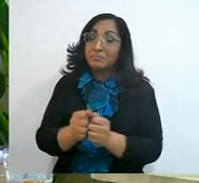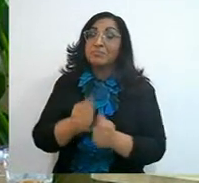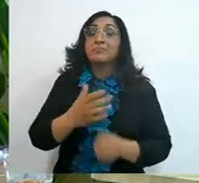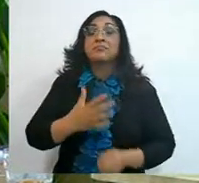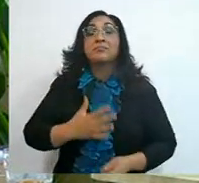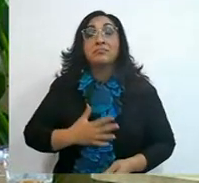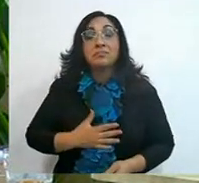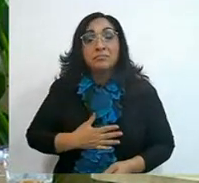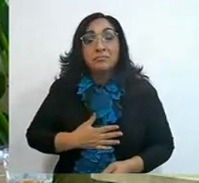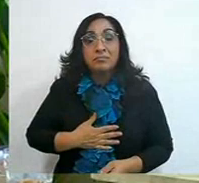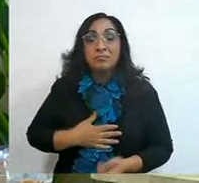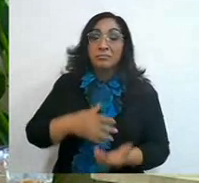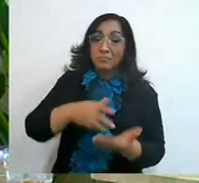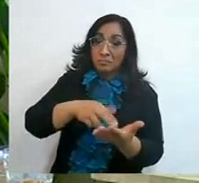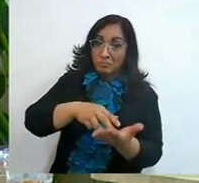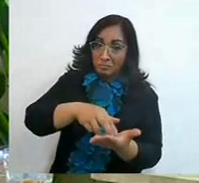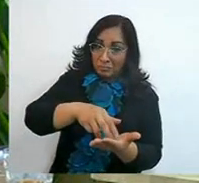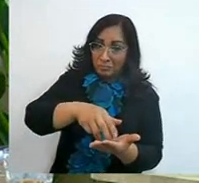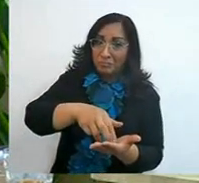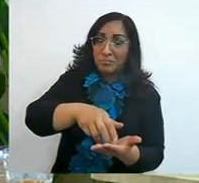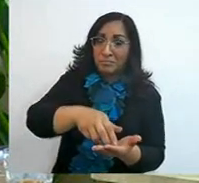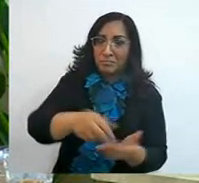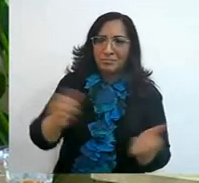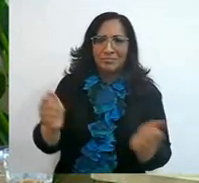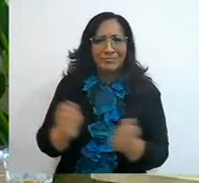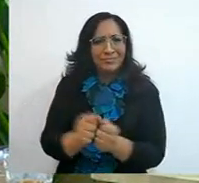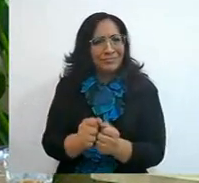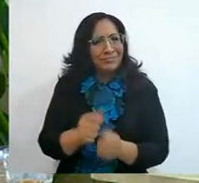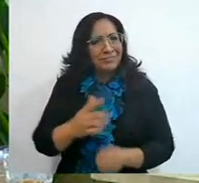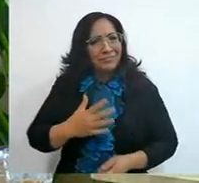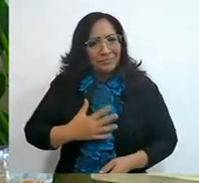Han caminado conmigo.